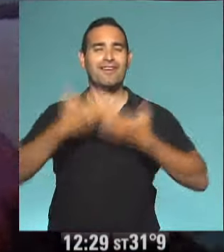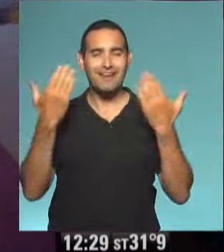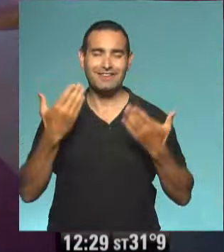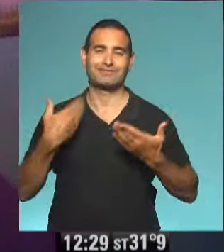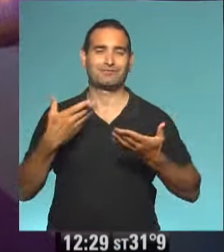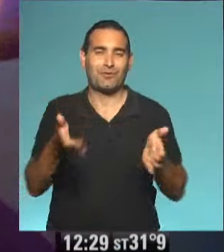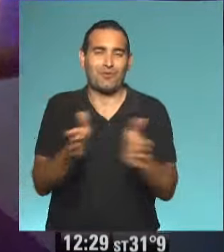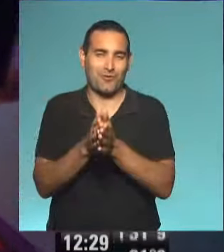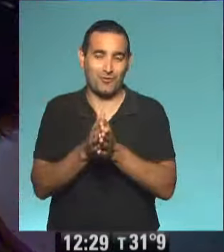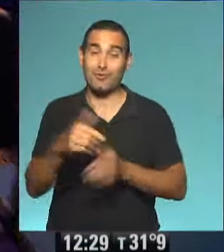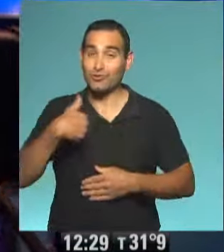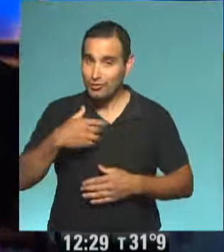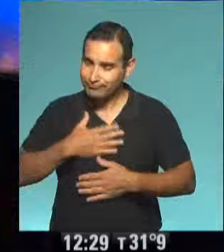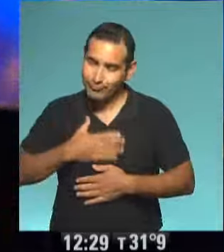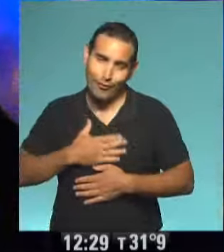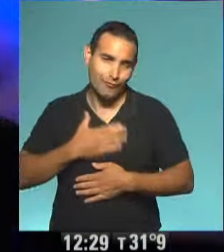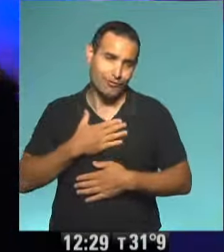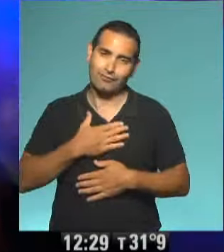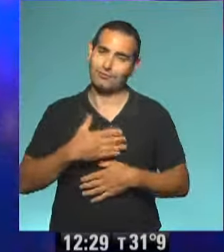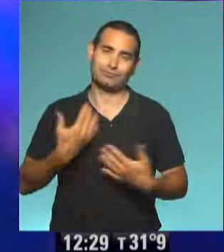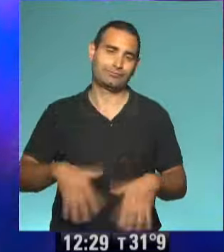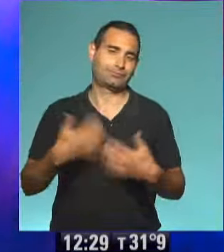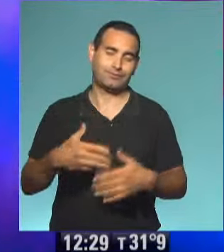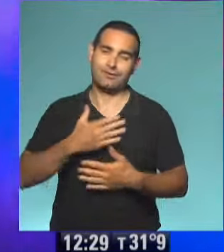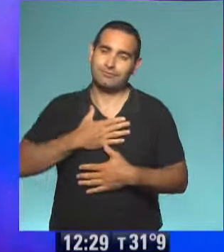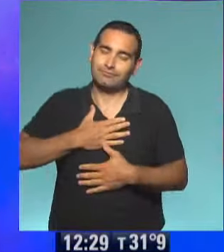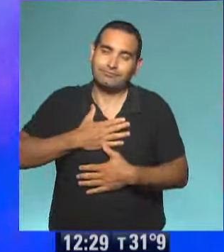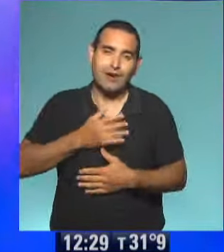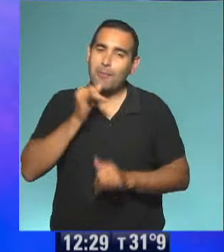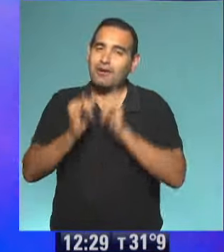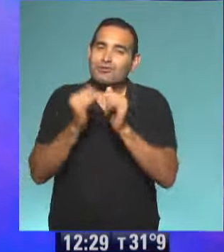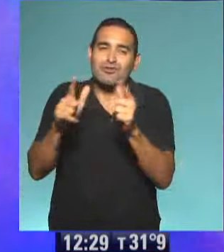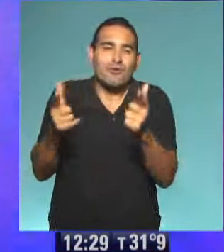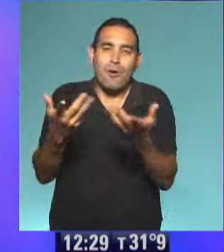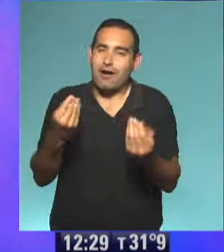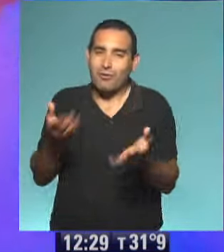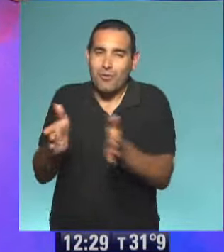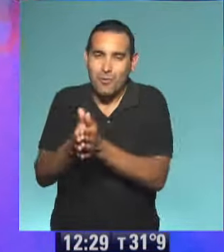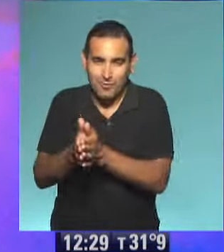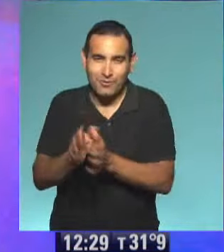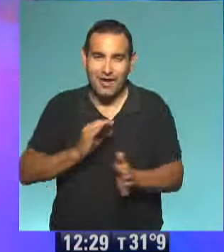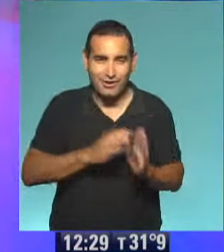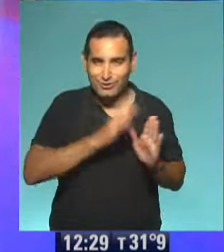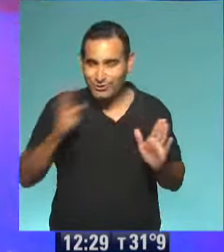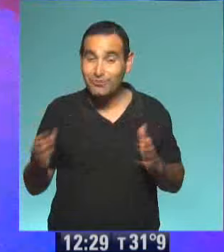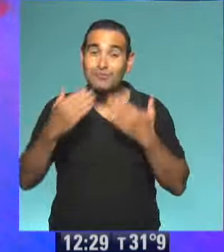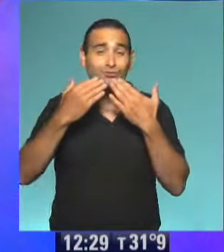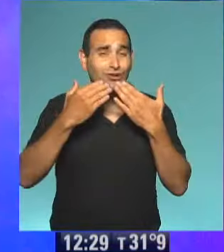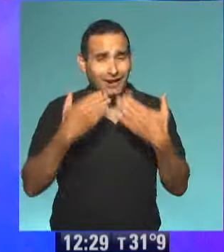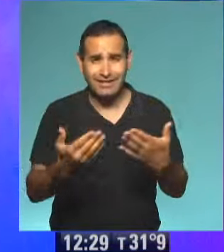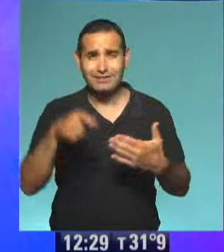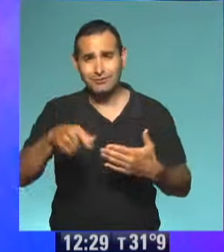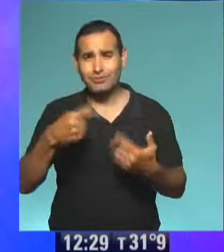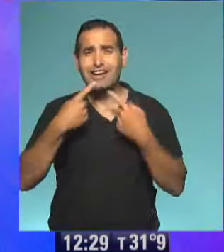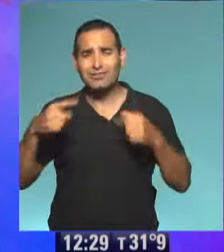compartido para este mí, ciclo. Para mí fue un placer, enorme. Pero un placer inefable haber compartido el año con ustedes, de verdad. Muchas gracias por todo lo que nos